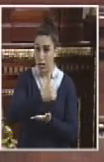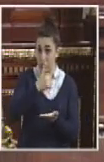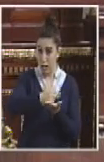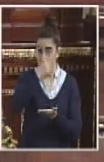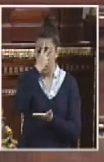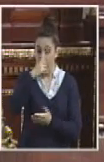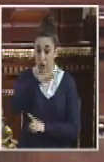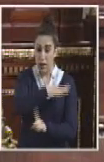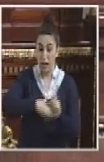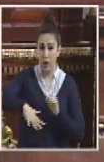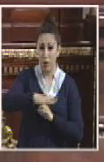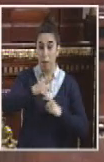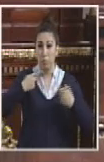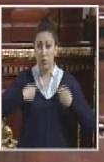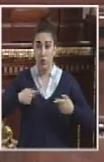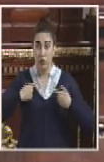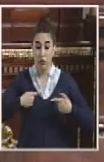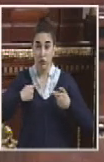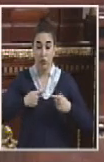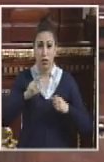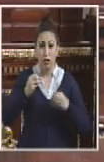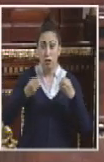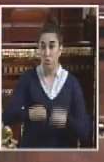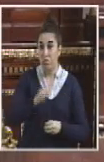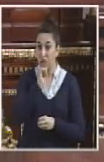población desocupada asciende a